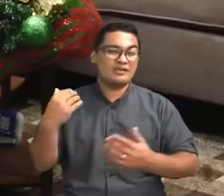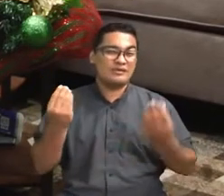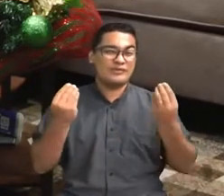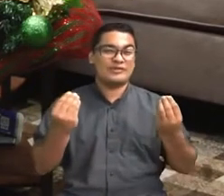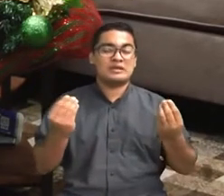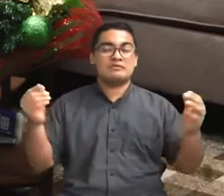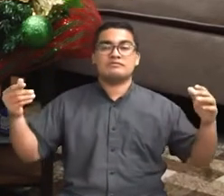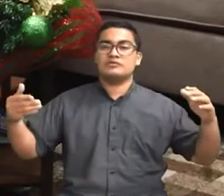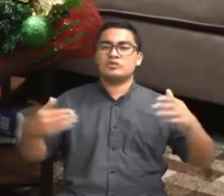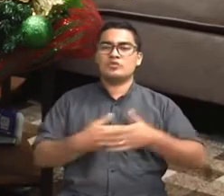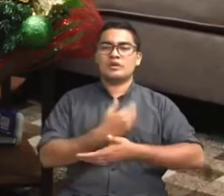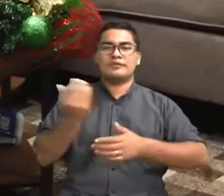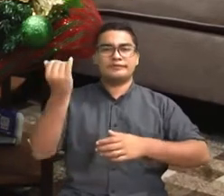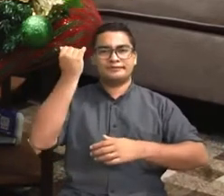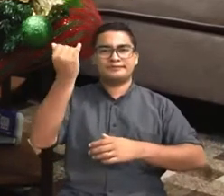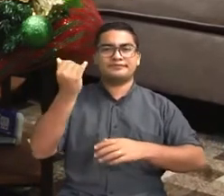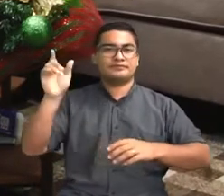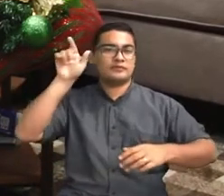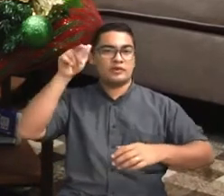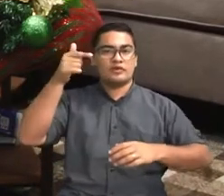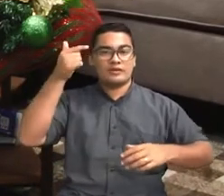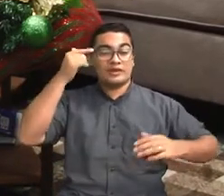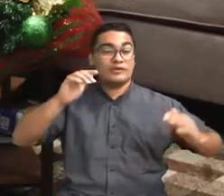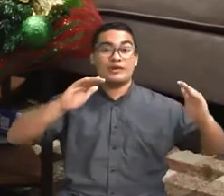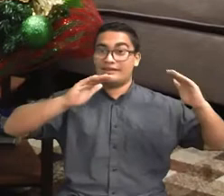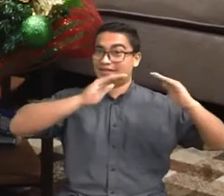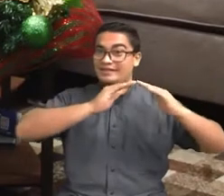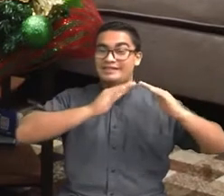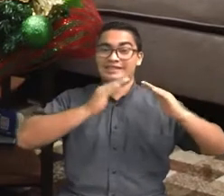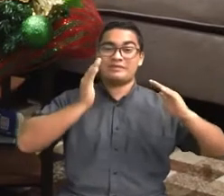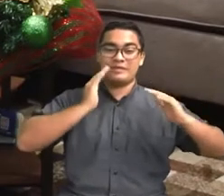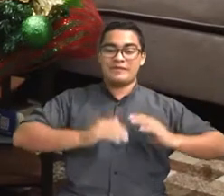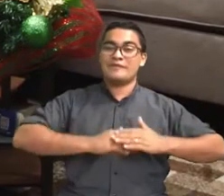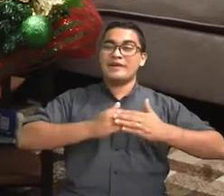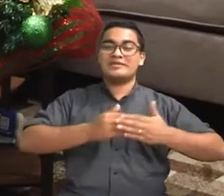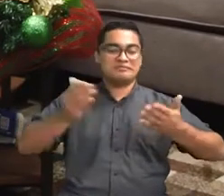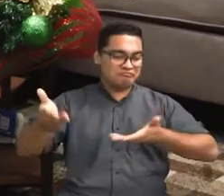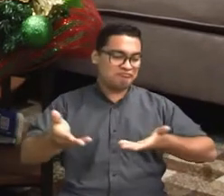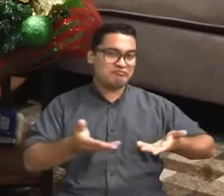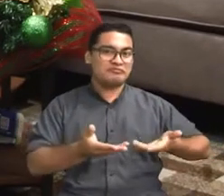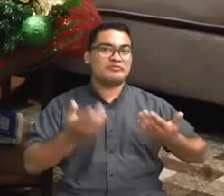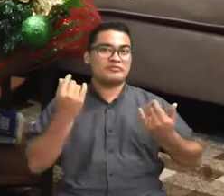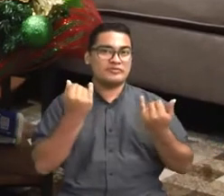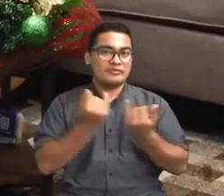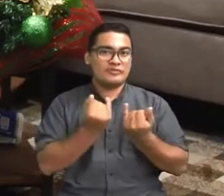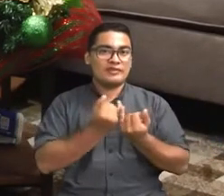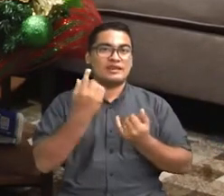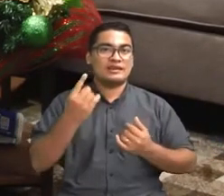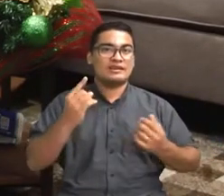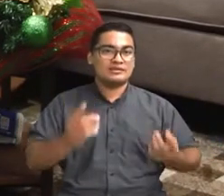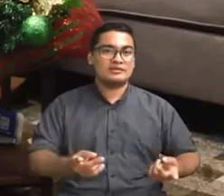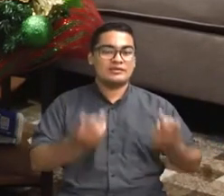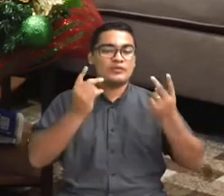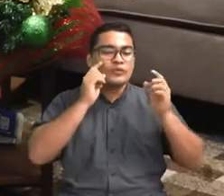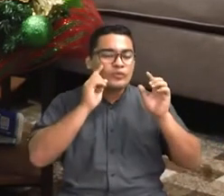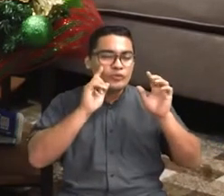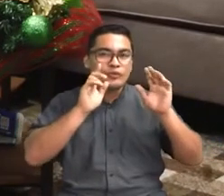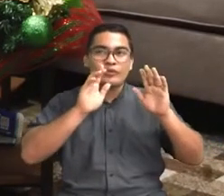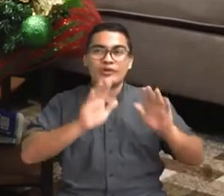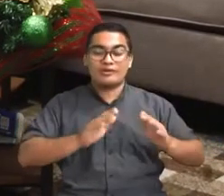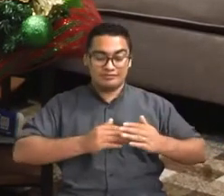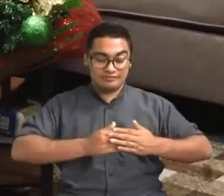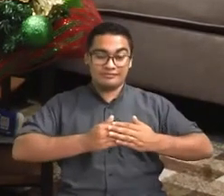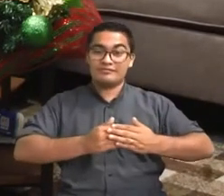salud pública, pero que sin duda se traduce en eso que usted estaba mencionando, el derecho a la vida. Discúlpeme que le haya interrumpido. No, definitivamente